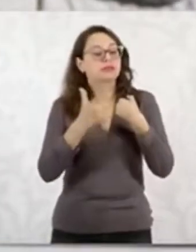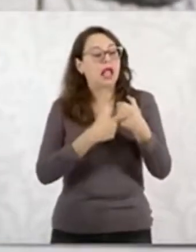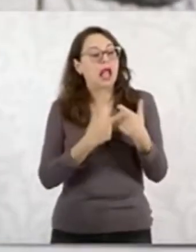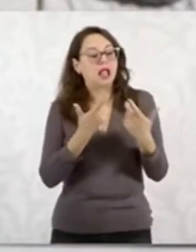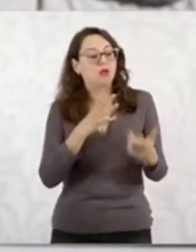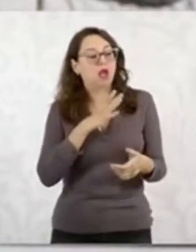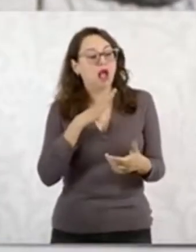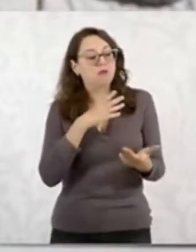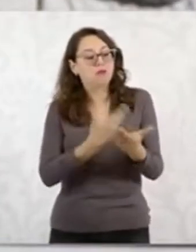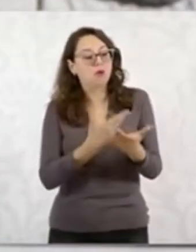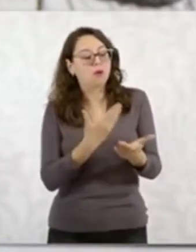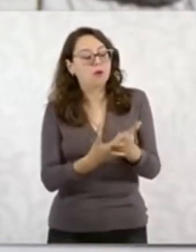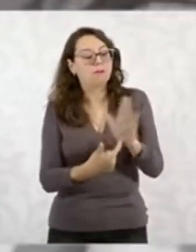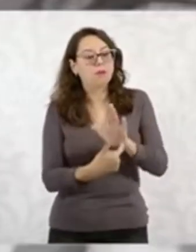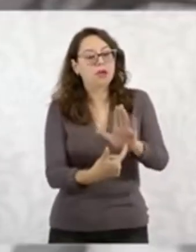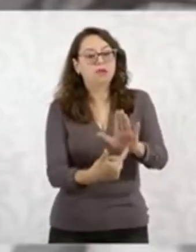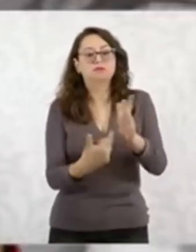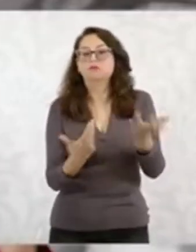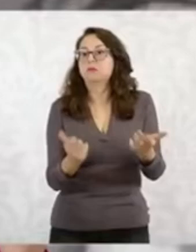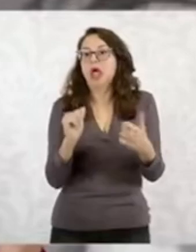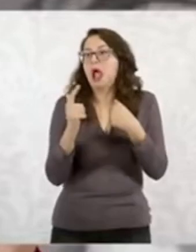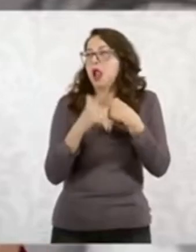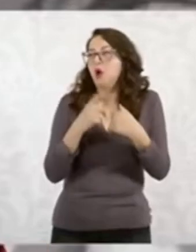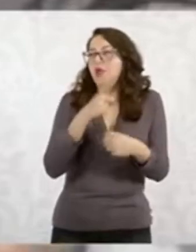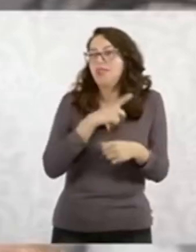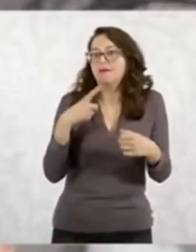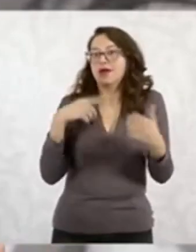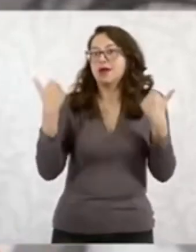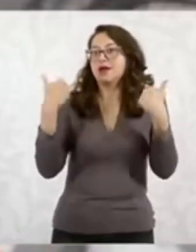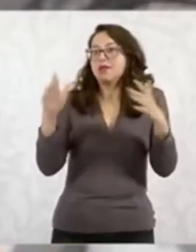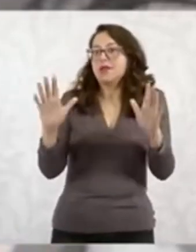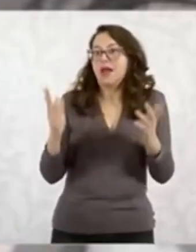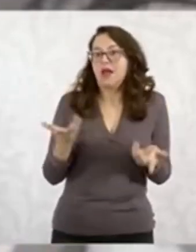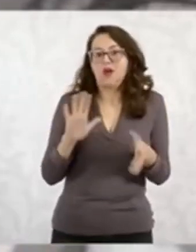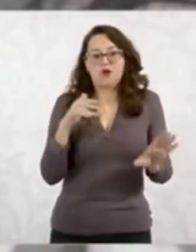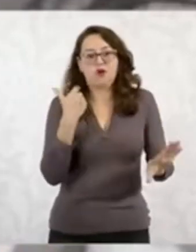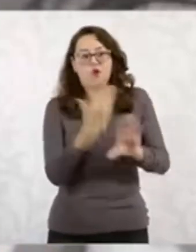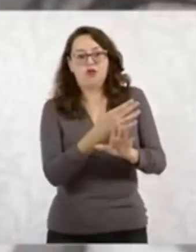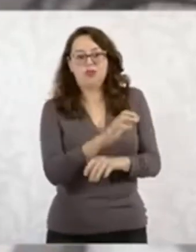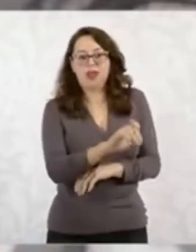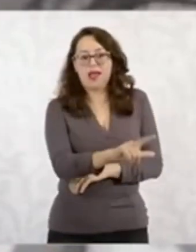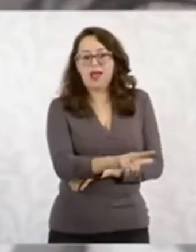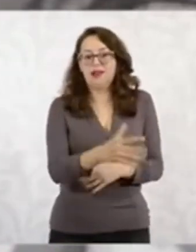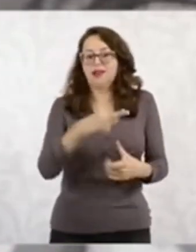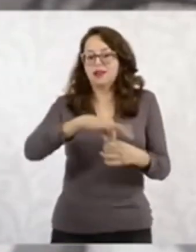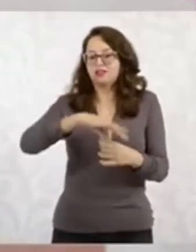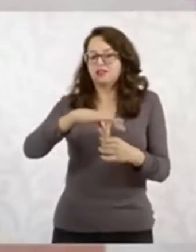tribunal actúa porque aquí se presentaron. ¿No? Si la elección hubiera